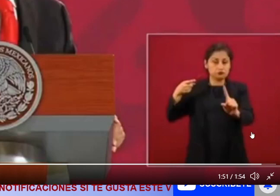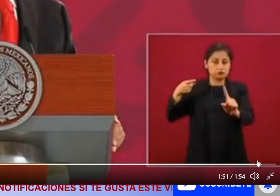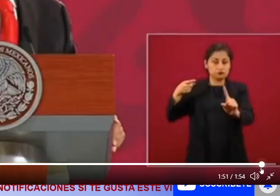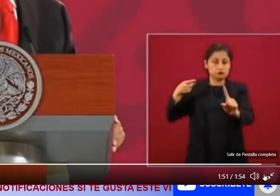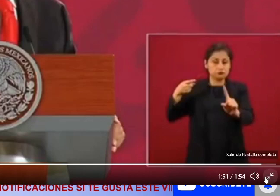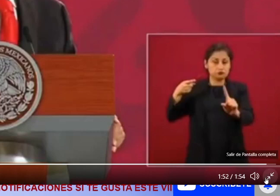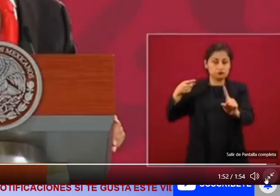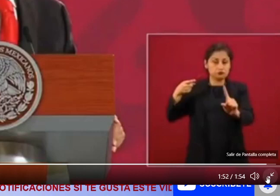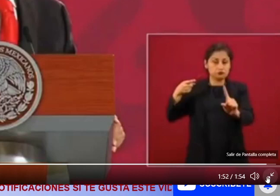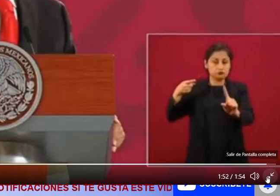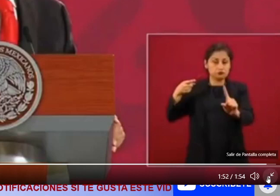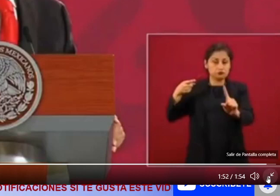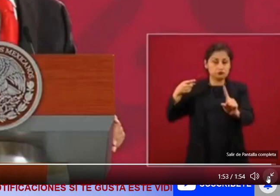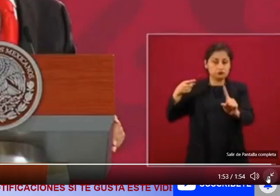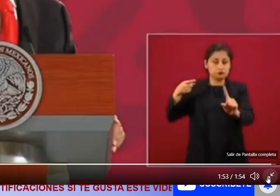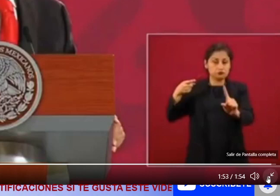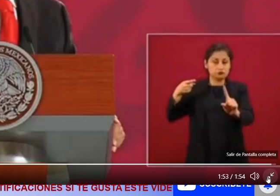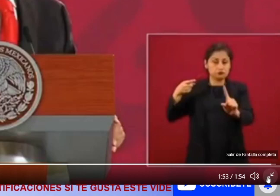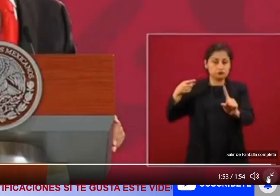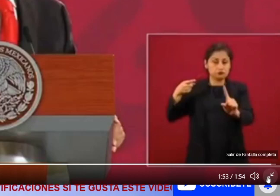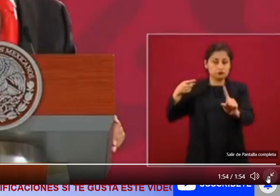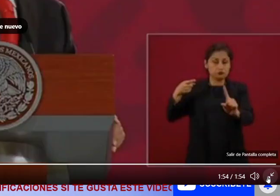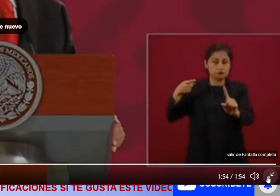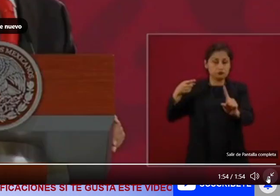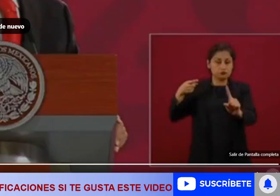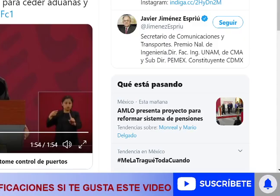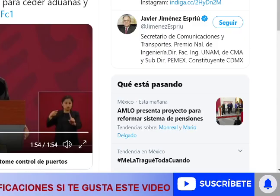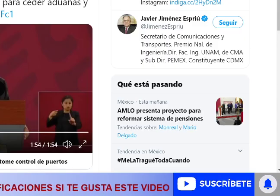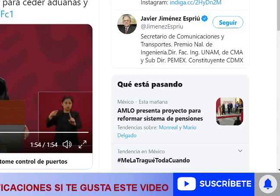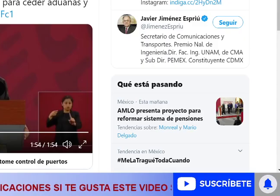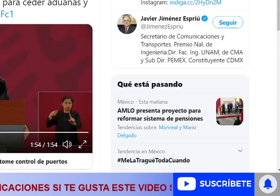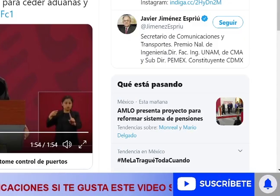mexico entonces qué es lo que estamos haciendo